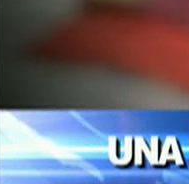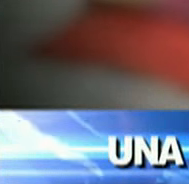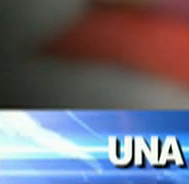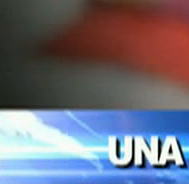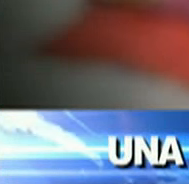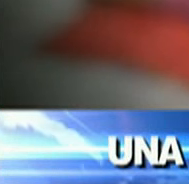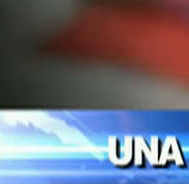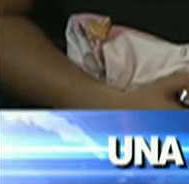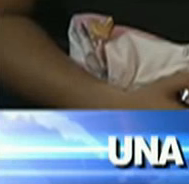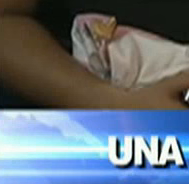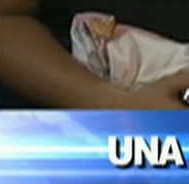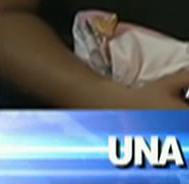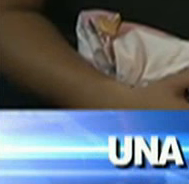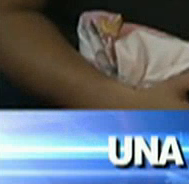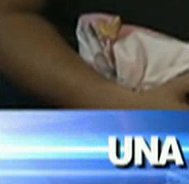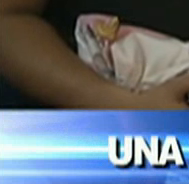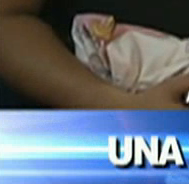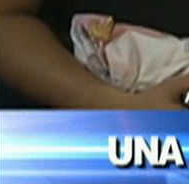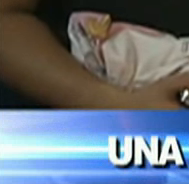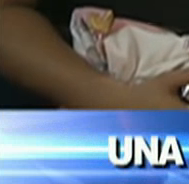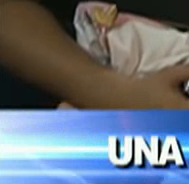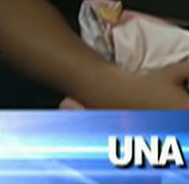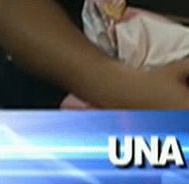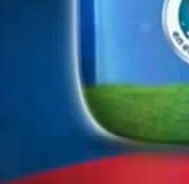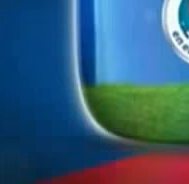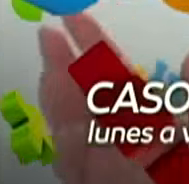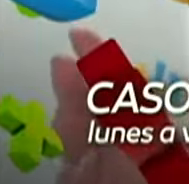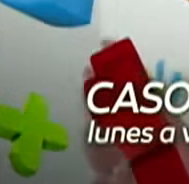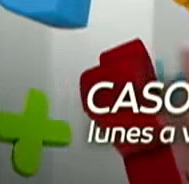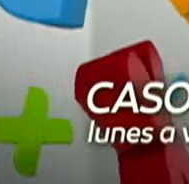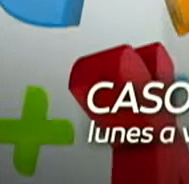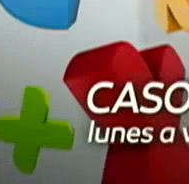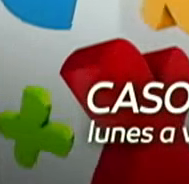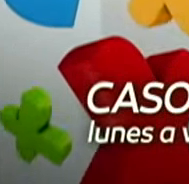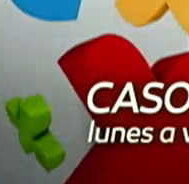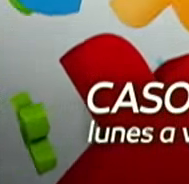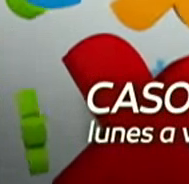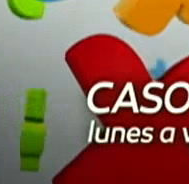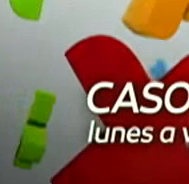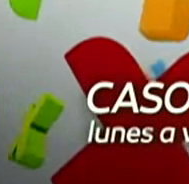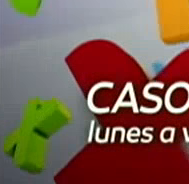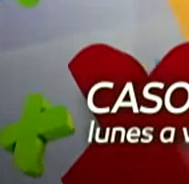a una niña de 8 años de edad. Sus padres claman por...